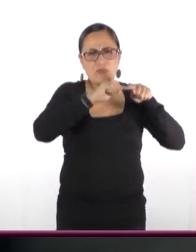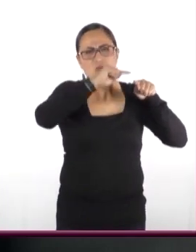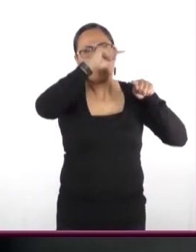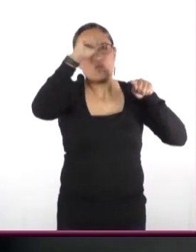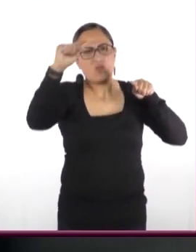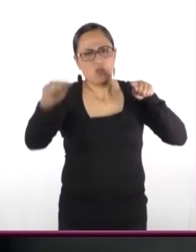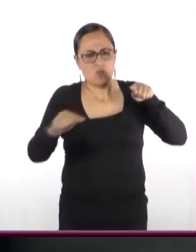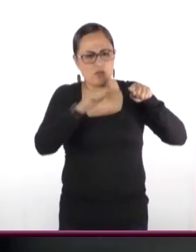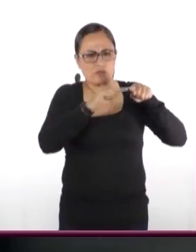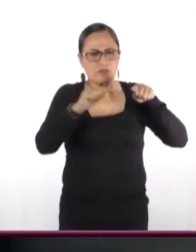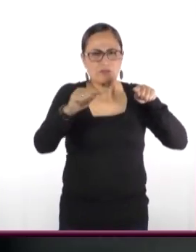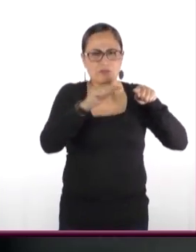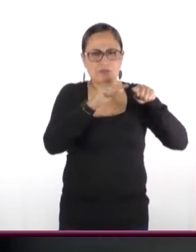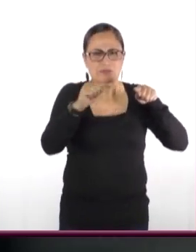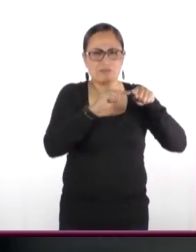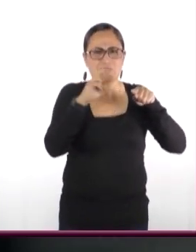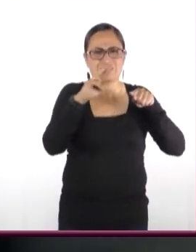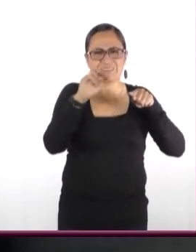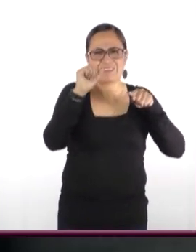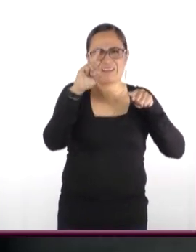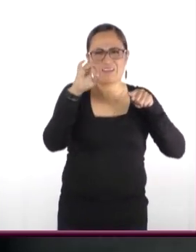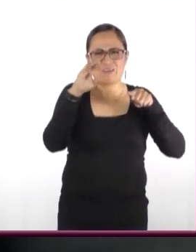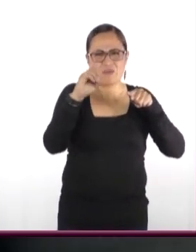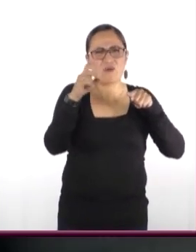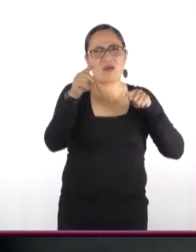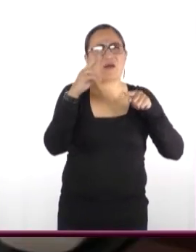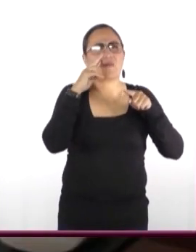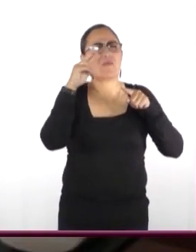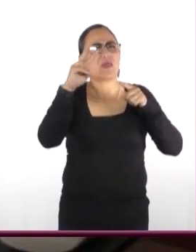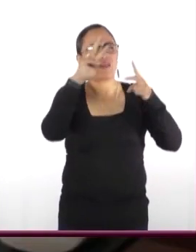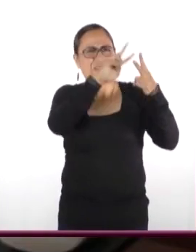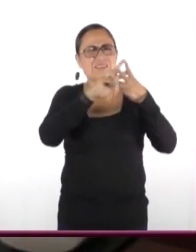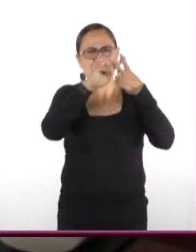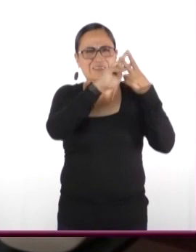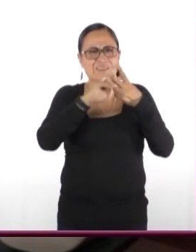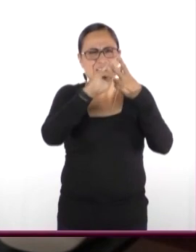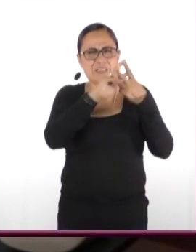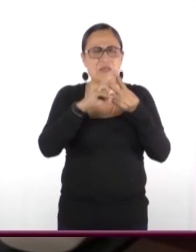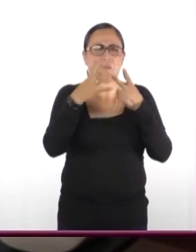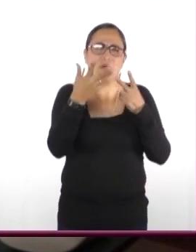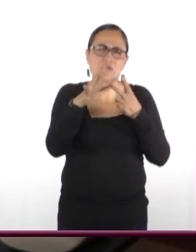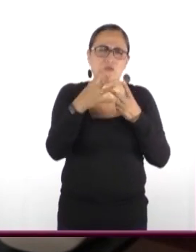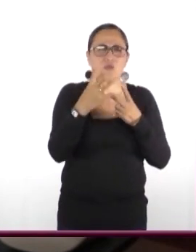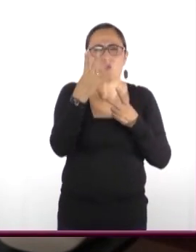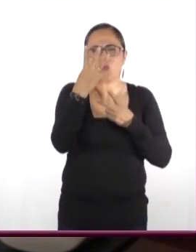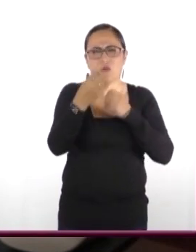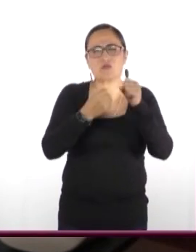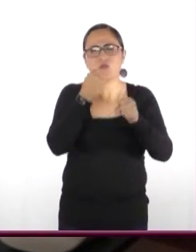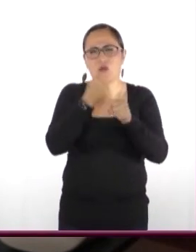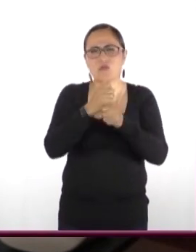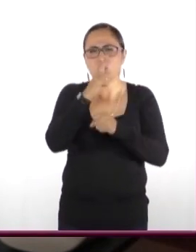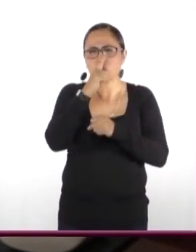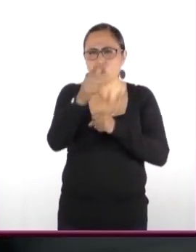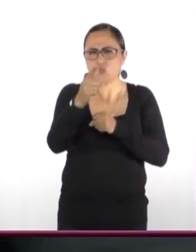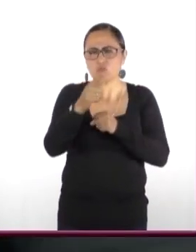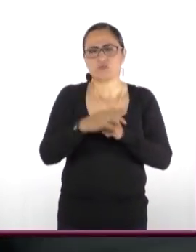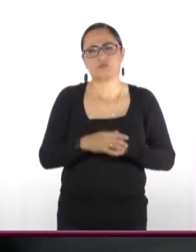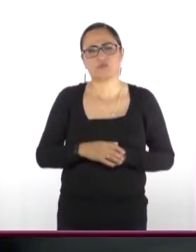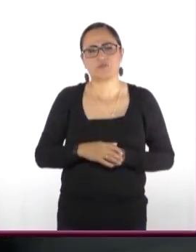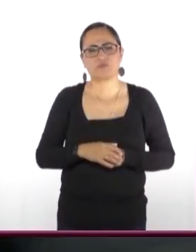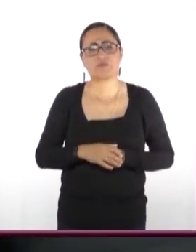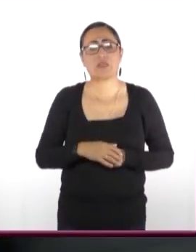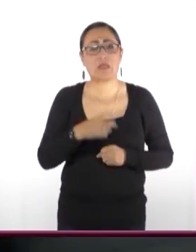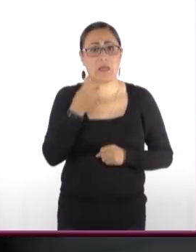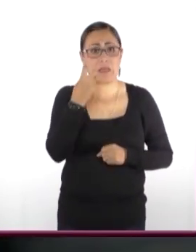el que se vería la órbita de la Tierra vista desde una estrella. Poco más de 4 años luz, un parsec.